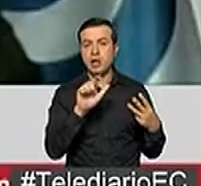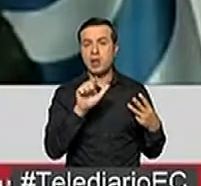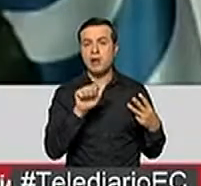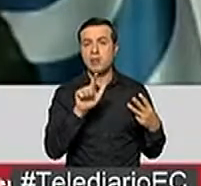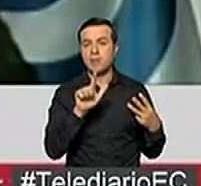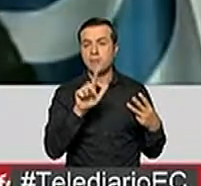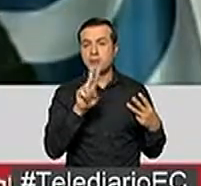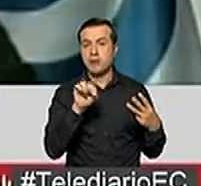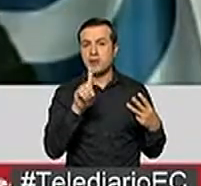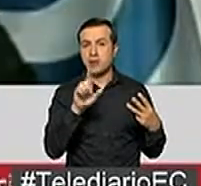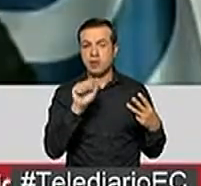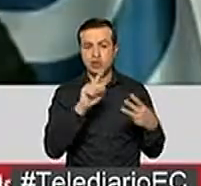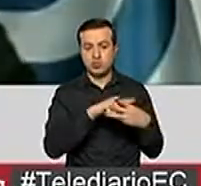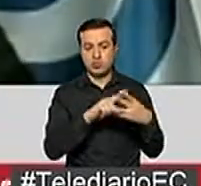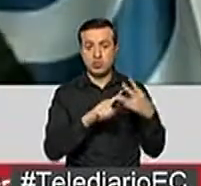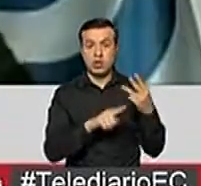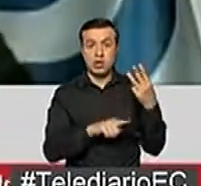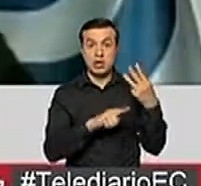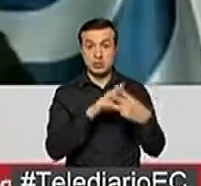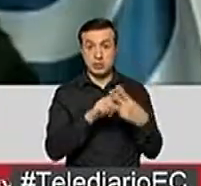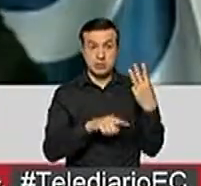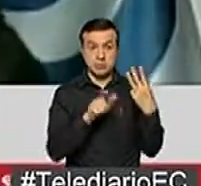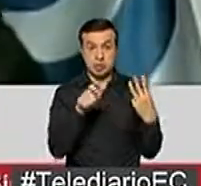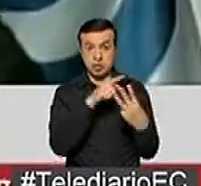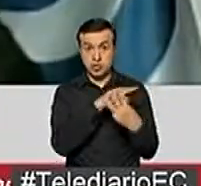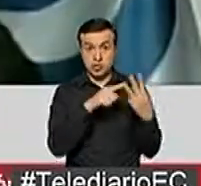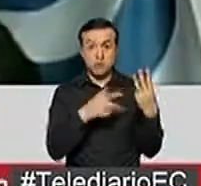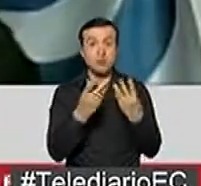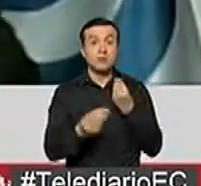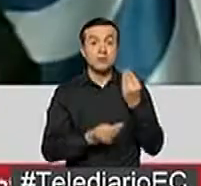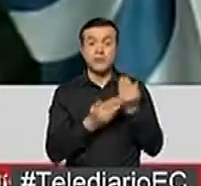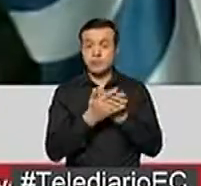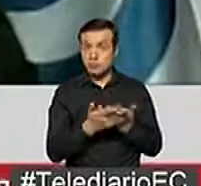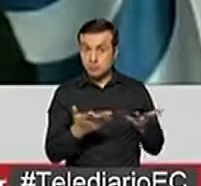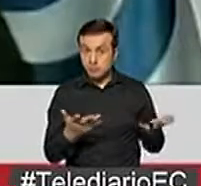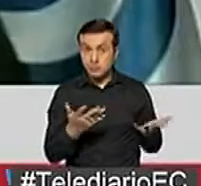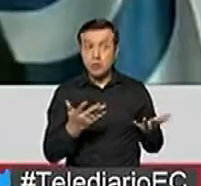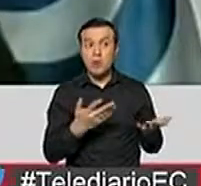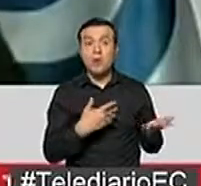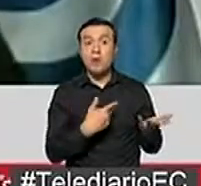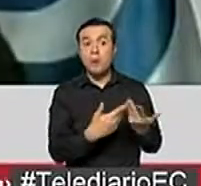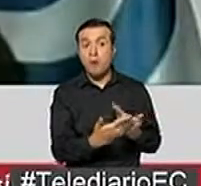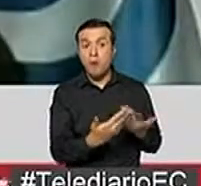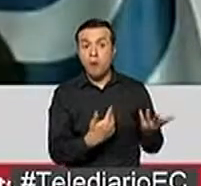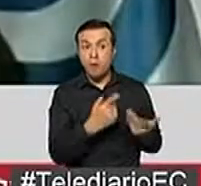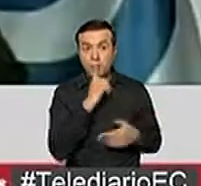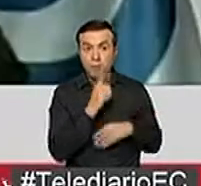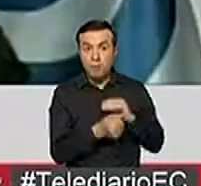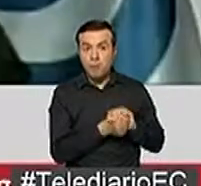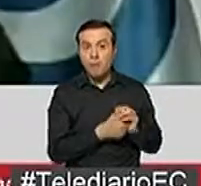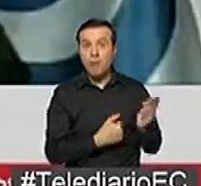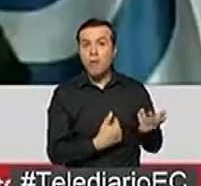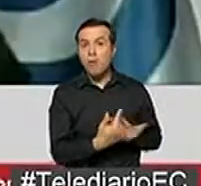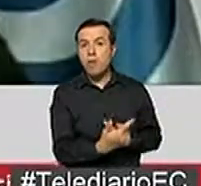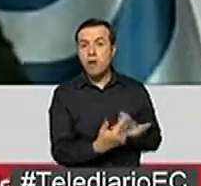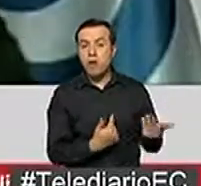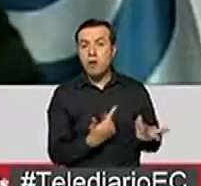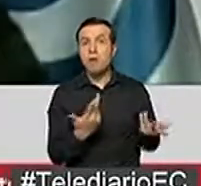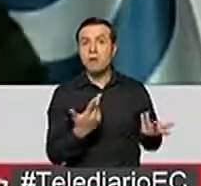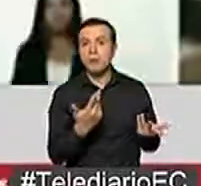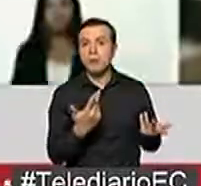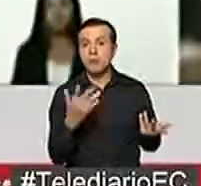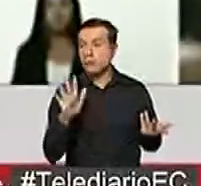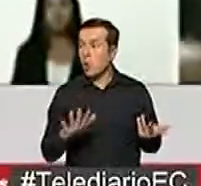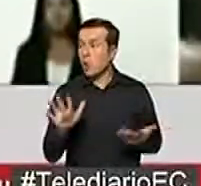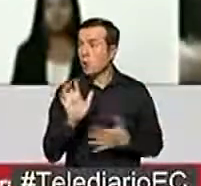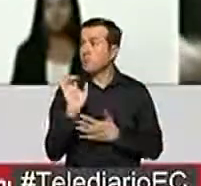Vendaño, por estar estos 3 ciudadanos presuntamente involucrados en una negociación ilegal a espaldas del